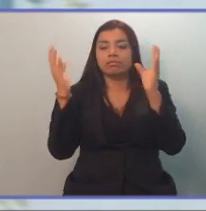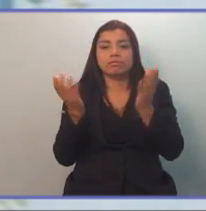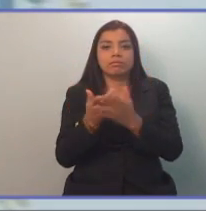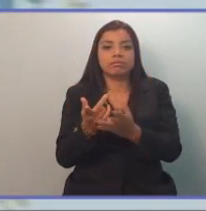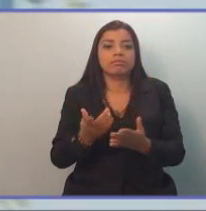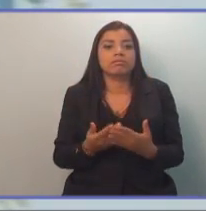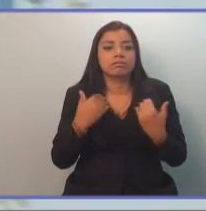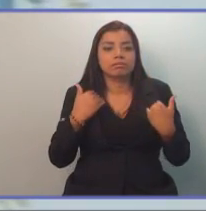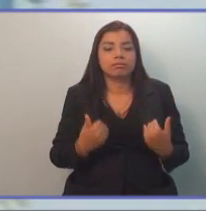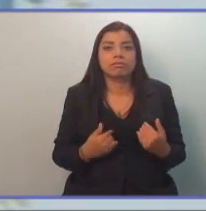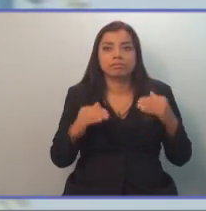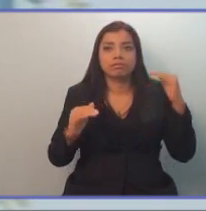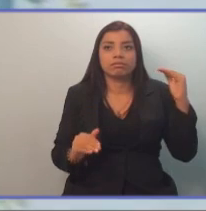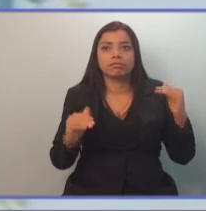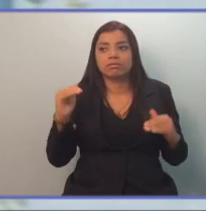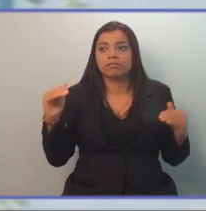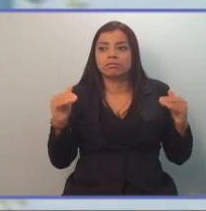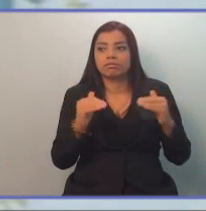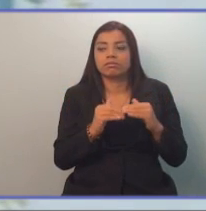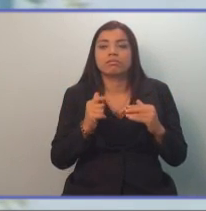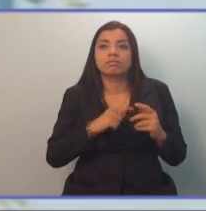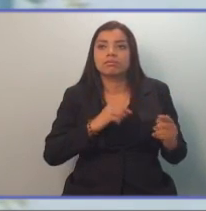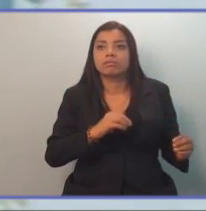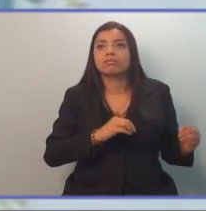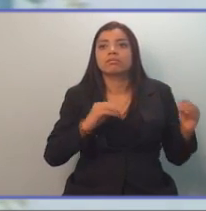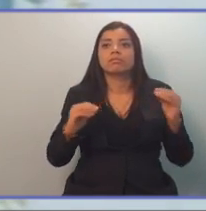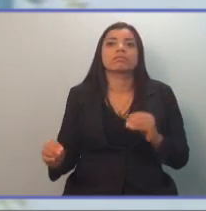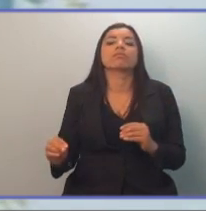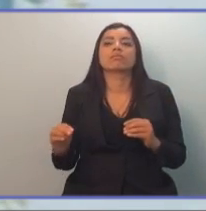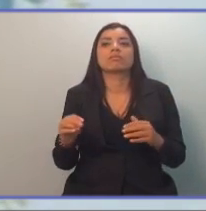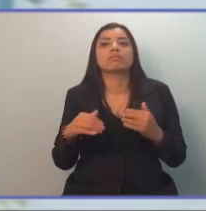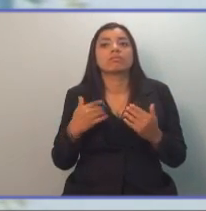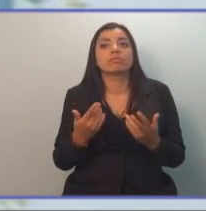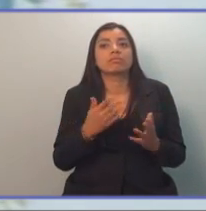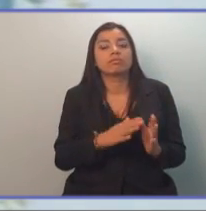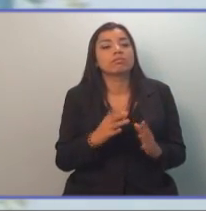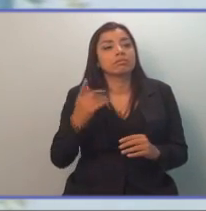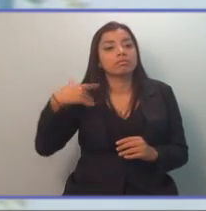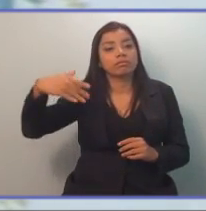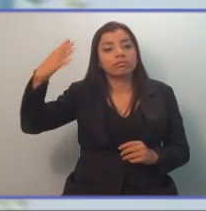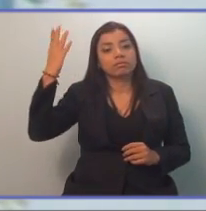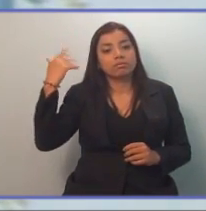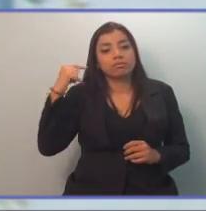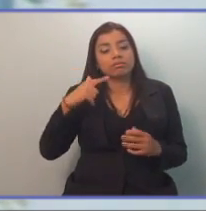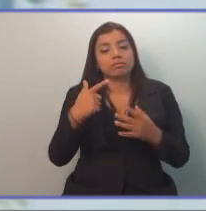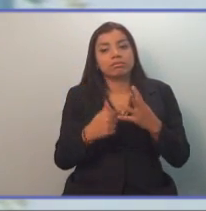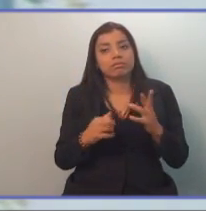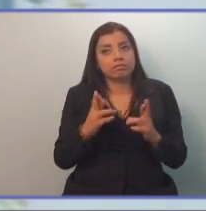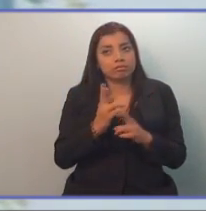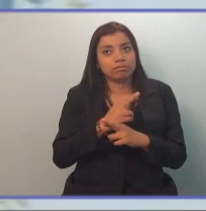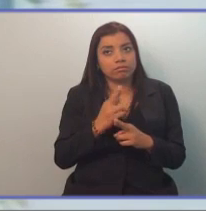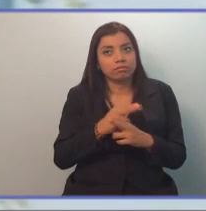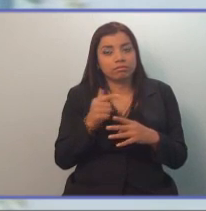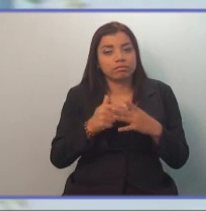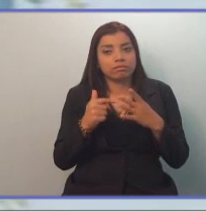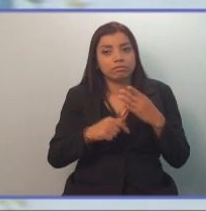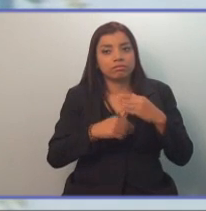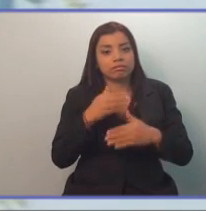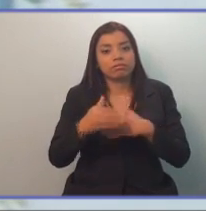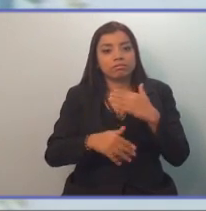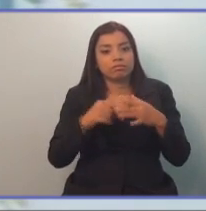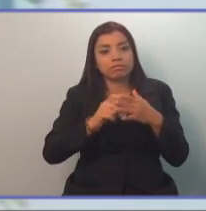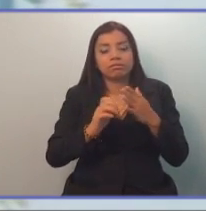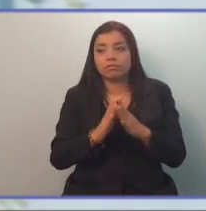cuanto al derecho de igualdad, inapliqué la disposición, solo que en aquel momento no estaba la reforma, la Ley de Procedimientos